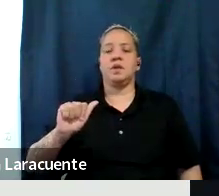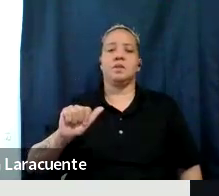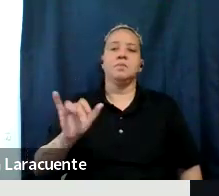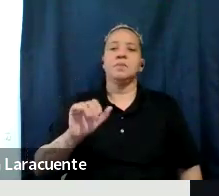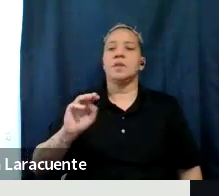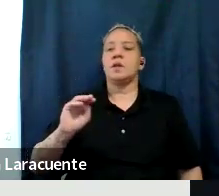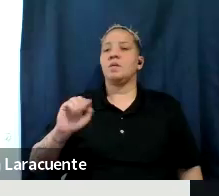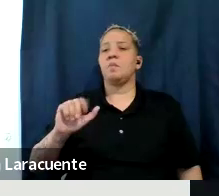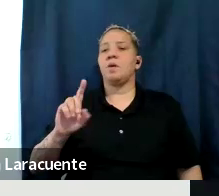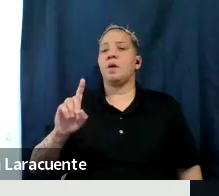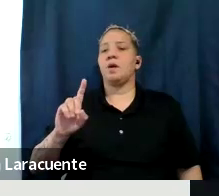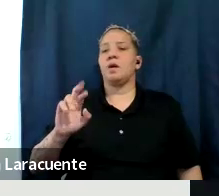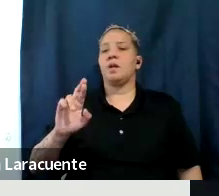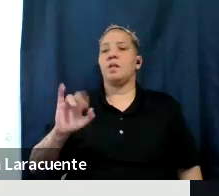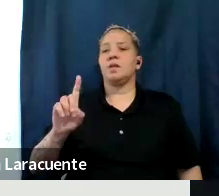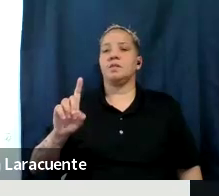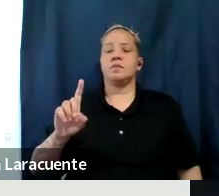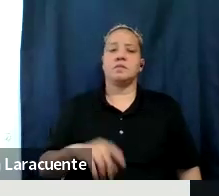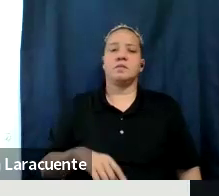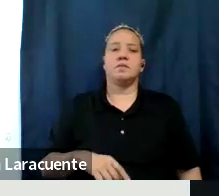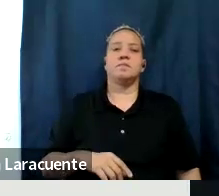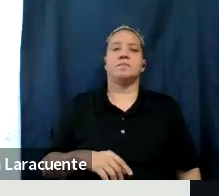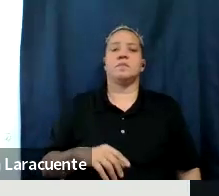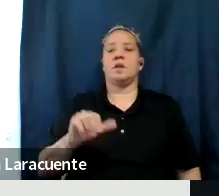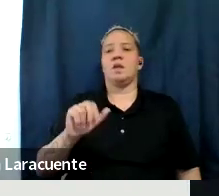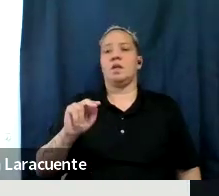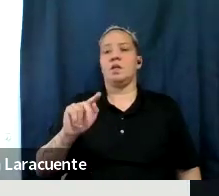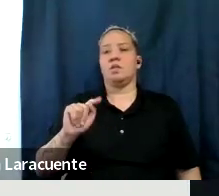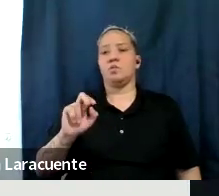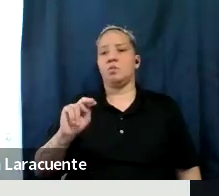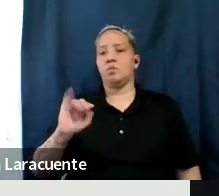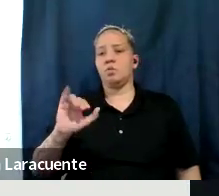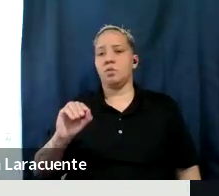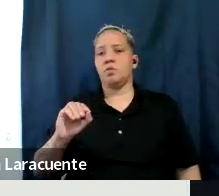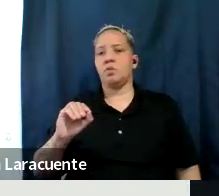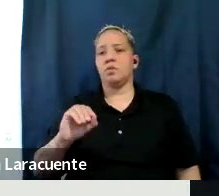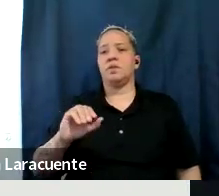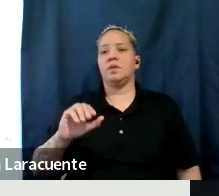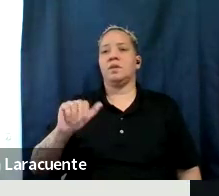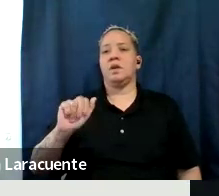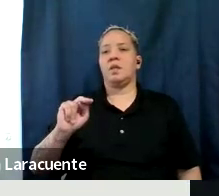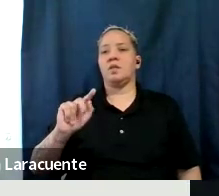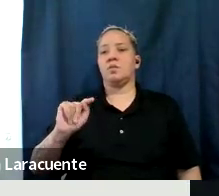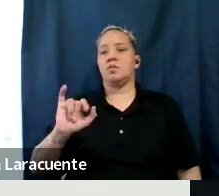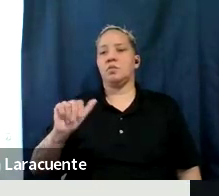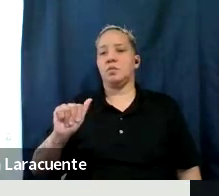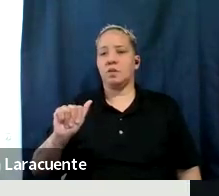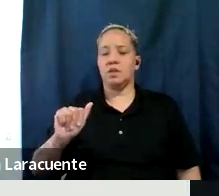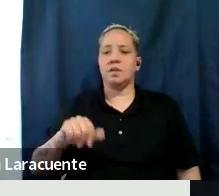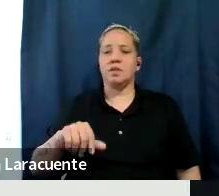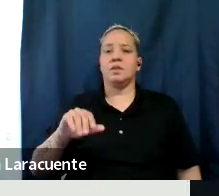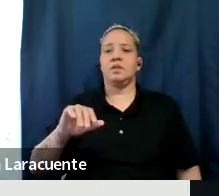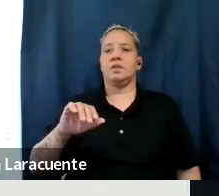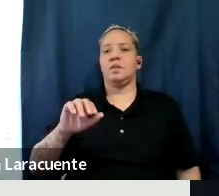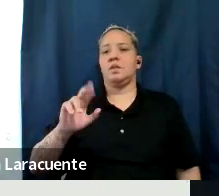Por lo que gentes como Antonio S. Pedreira, Concha Meléndez, Antonia Sáez, Rubén del Rosario o el